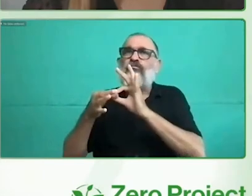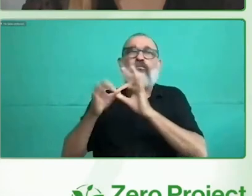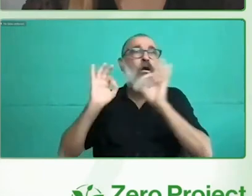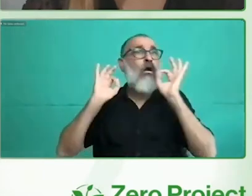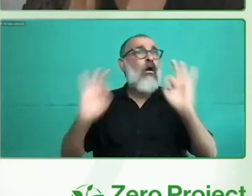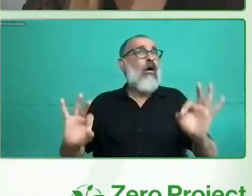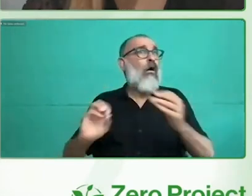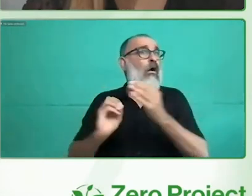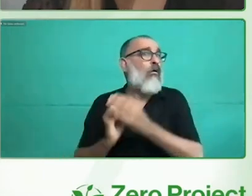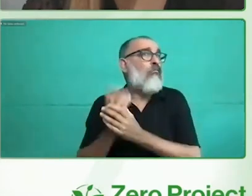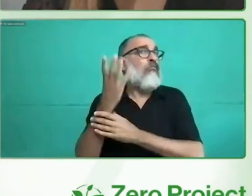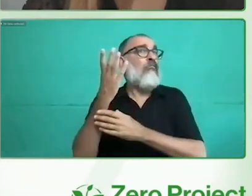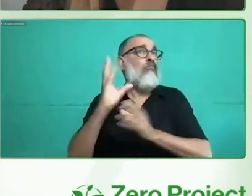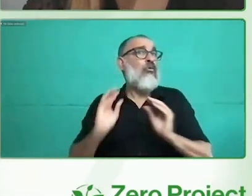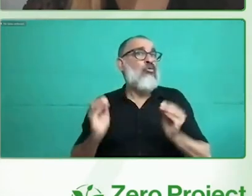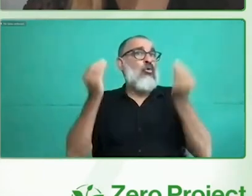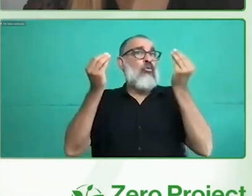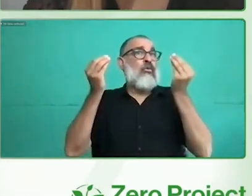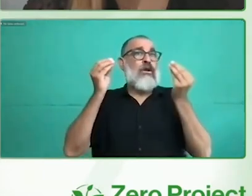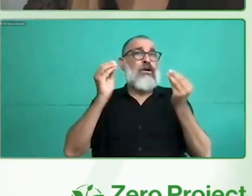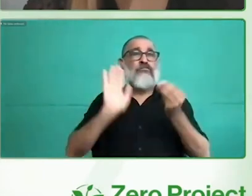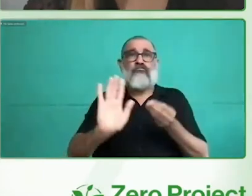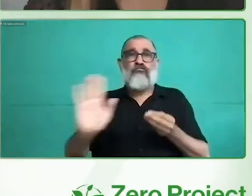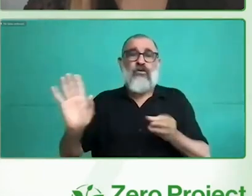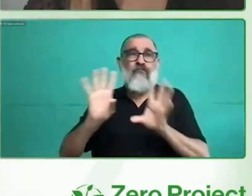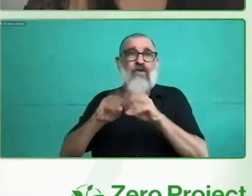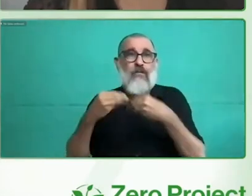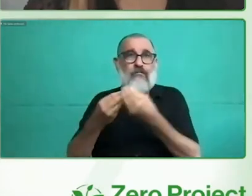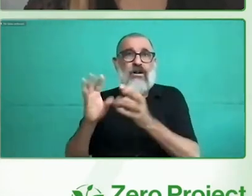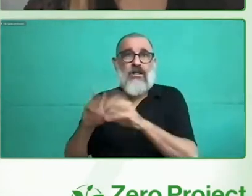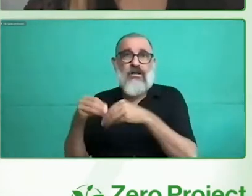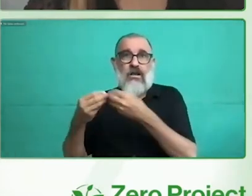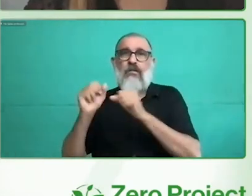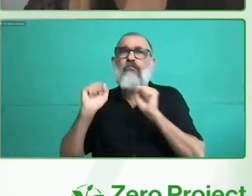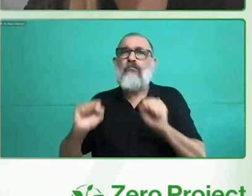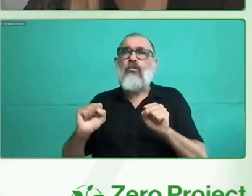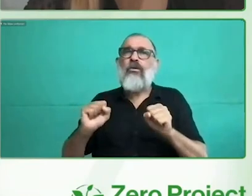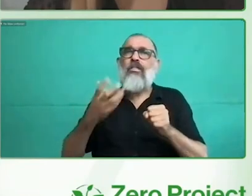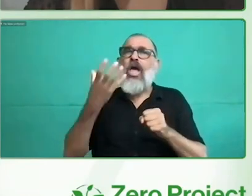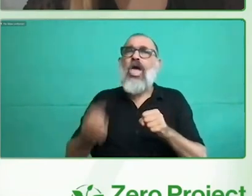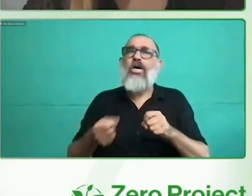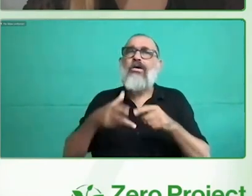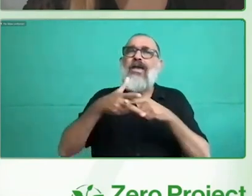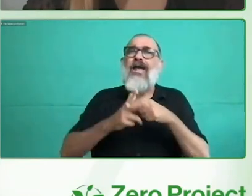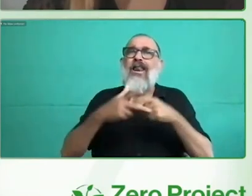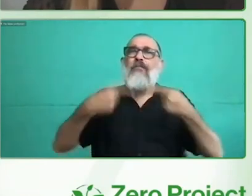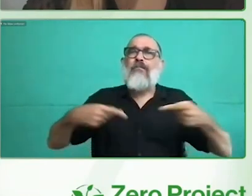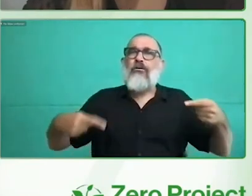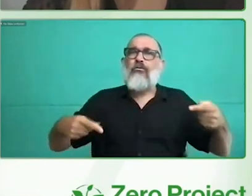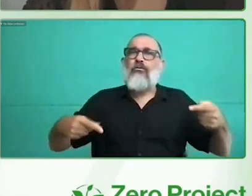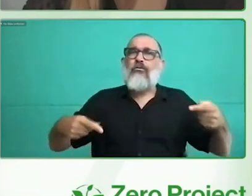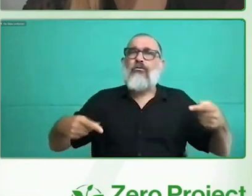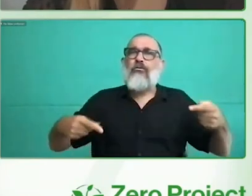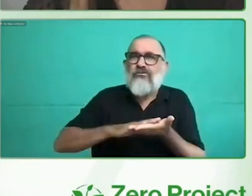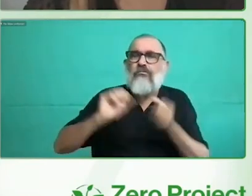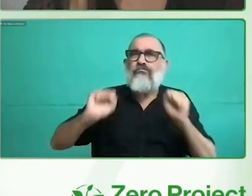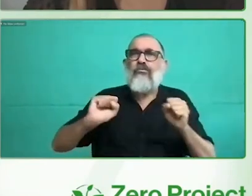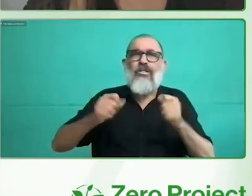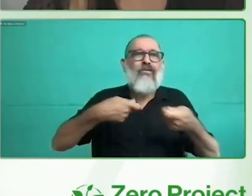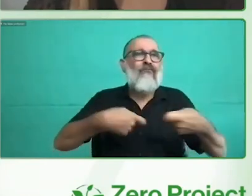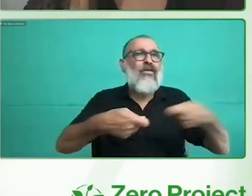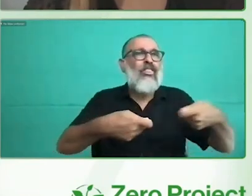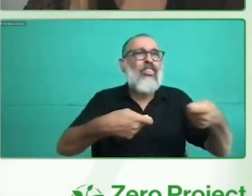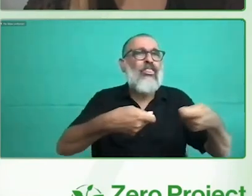digital. Hemos estado acompañándolos para reforzar las herramientas que ya se les habían brindado y darles nuevas